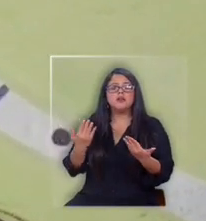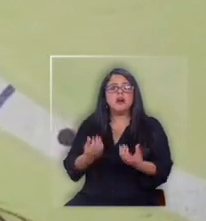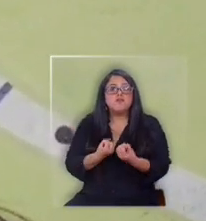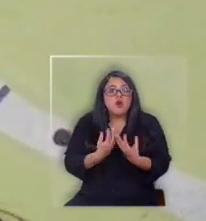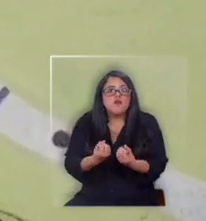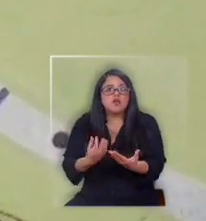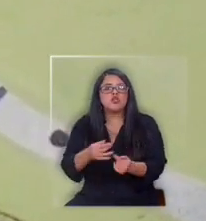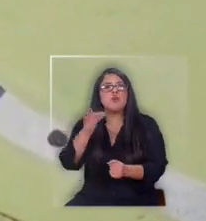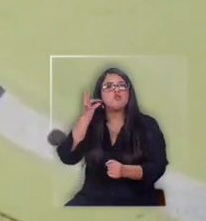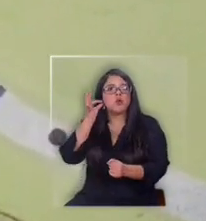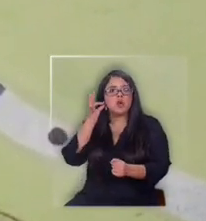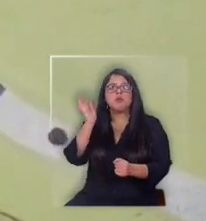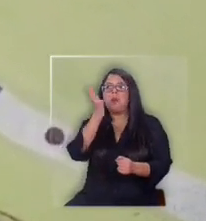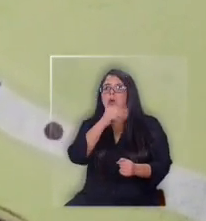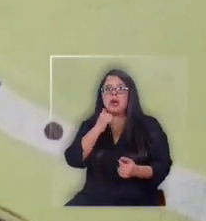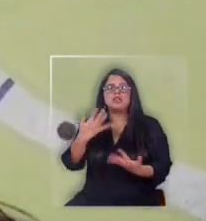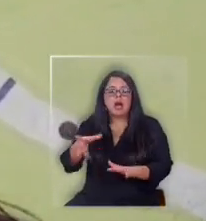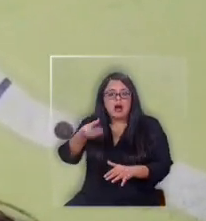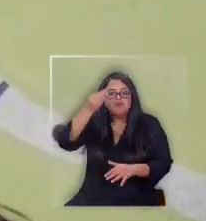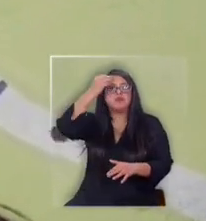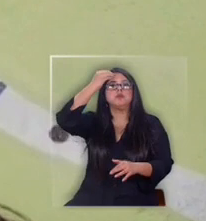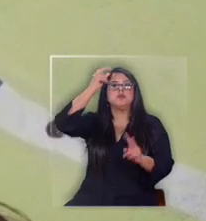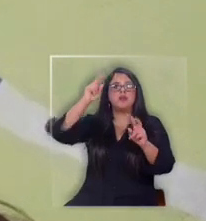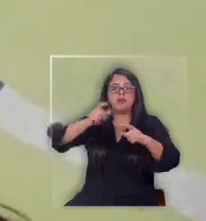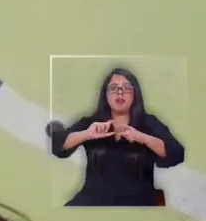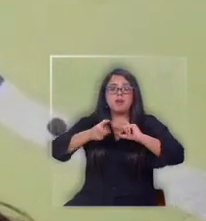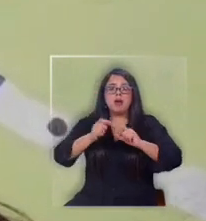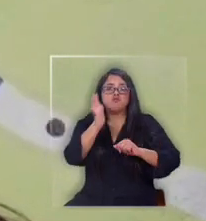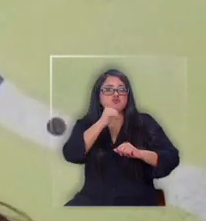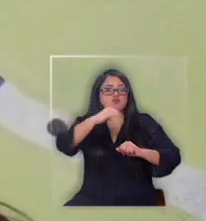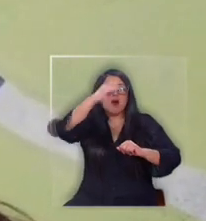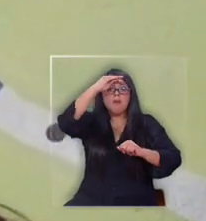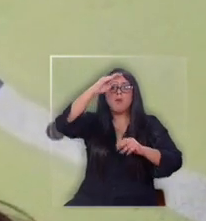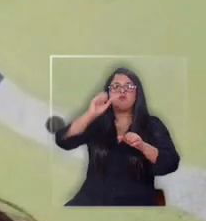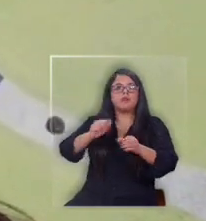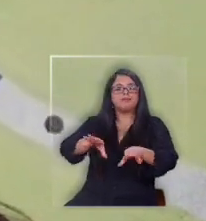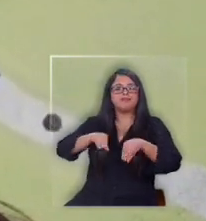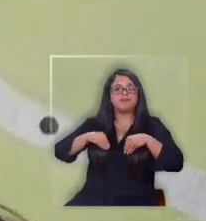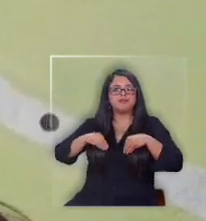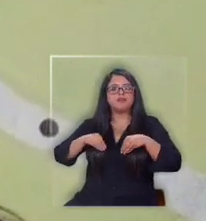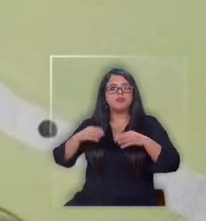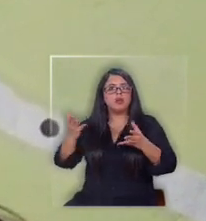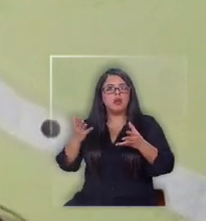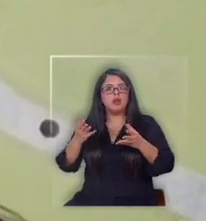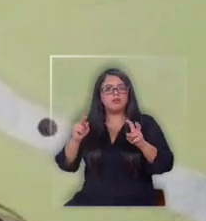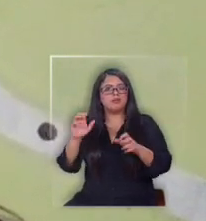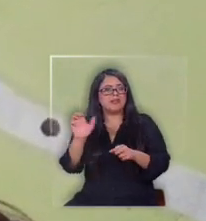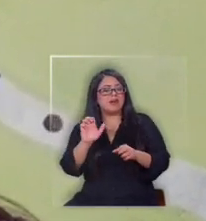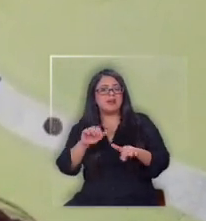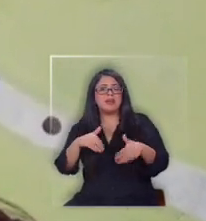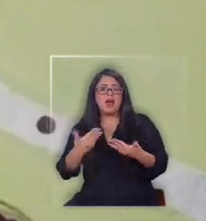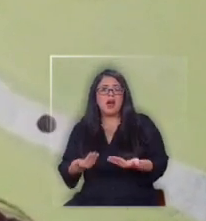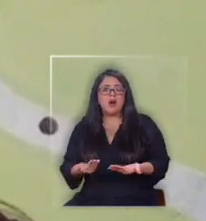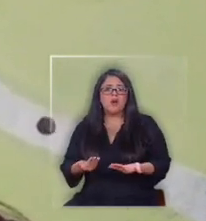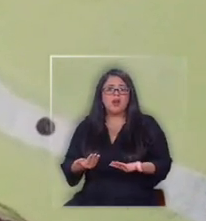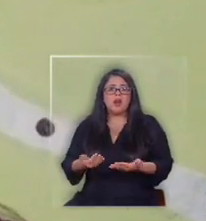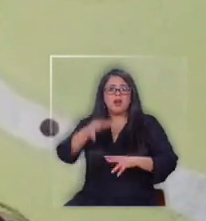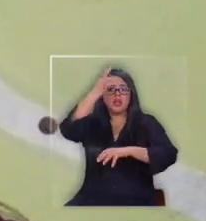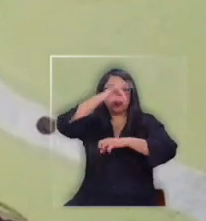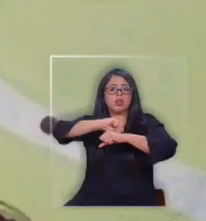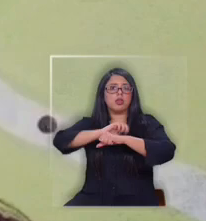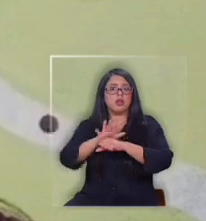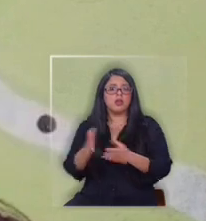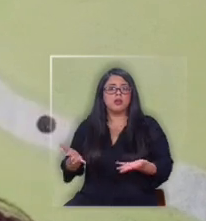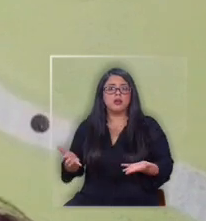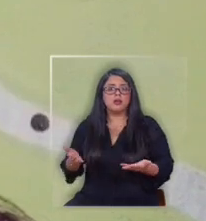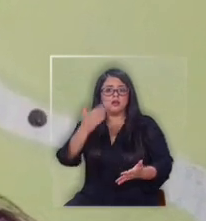ministra que no tiene conocimientos en materias de género ni experiencia pueda asumir la gestión de la emergencia en contexto de